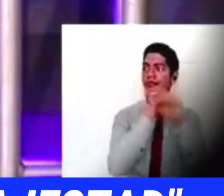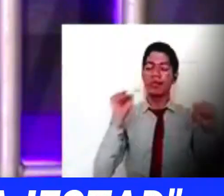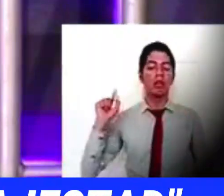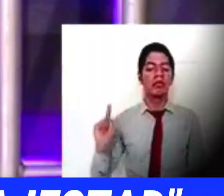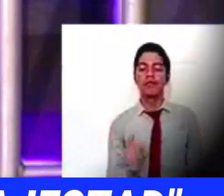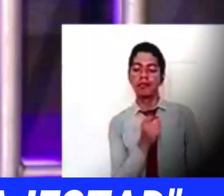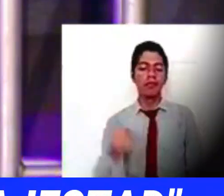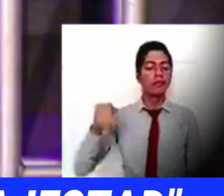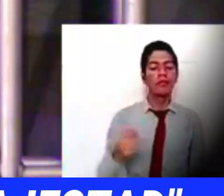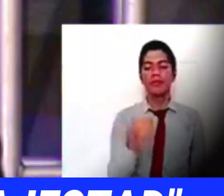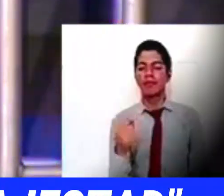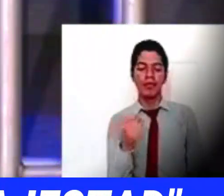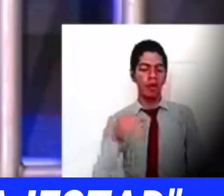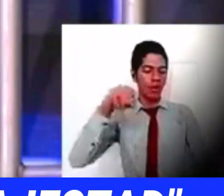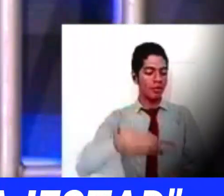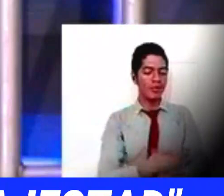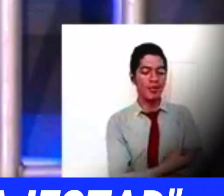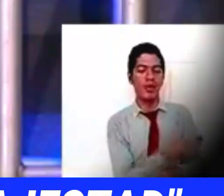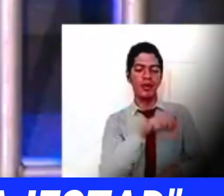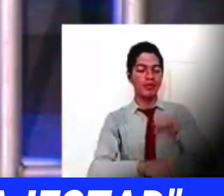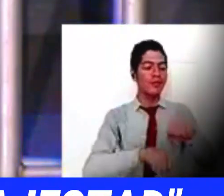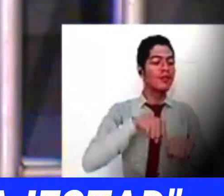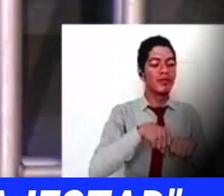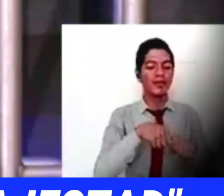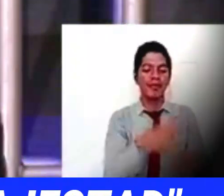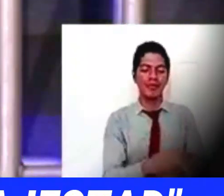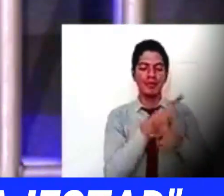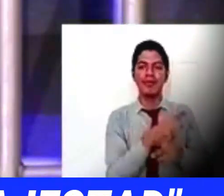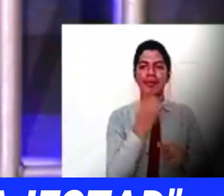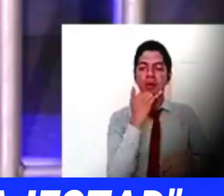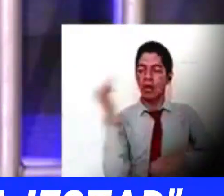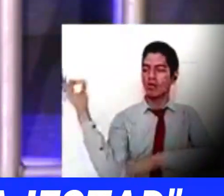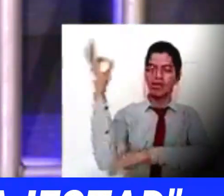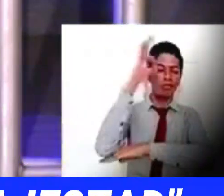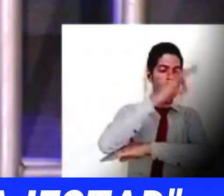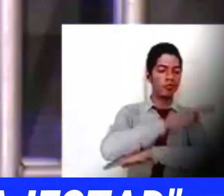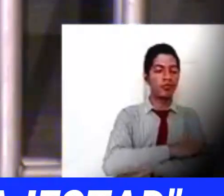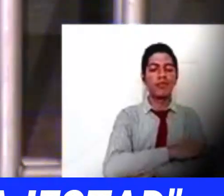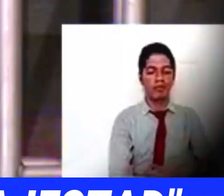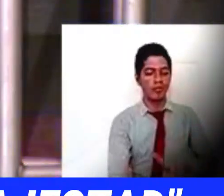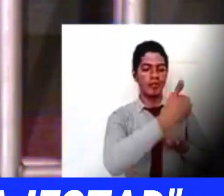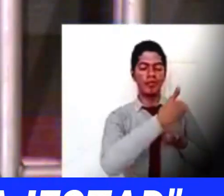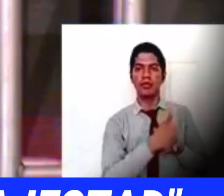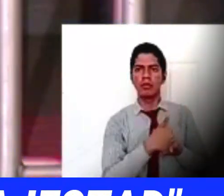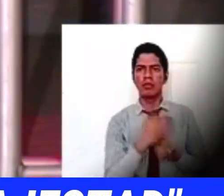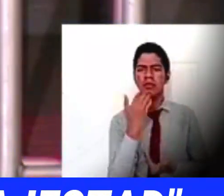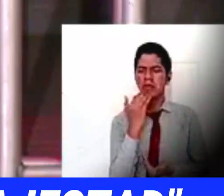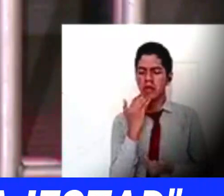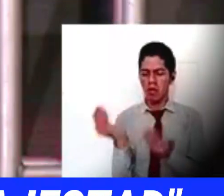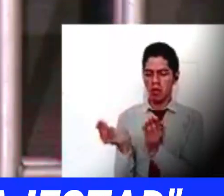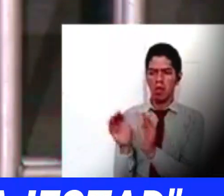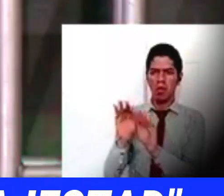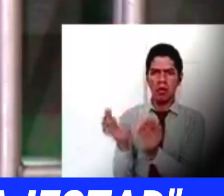cuando el ocaso del día está llegando. No tiene la opción de ir al colegio, de ir a la universidad. No tiene ninguna de